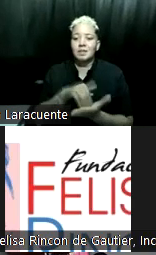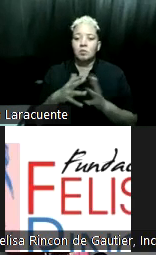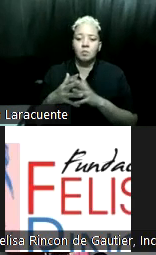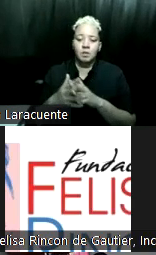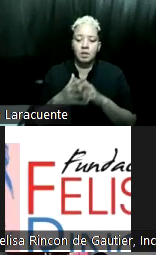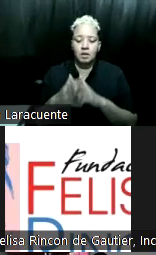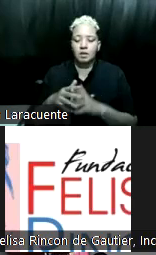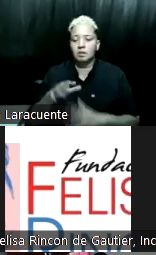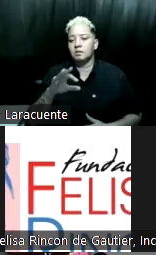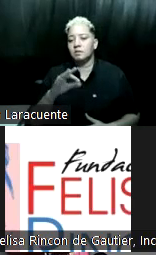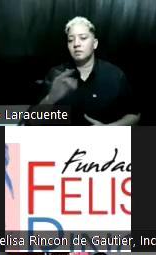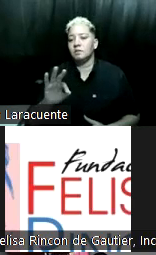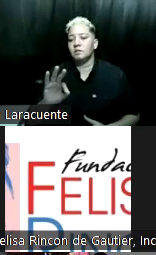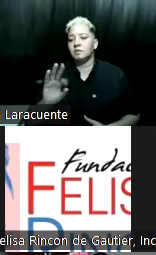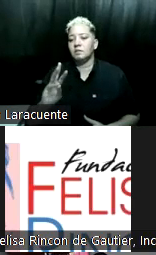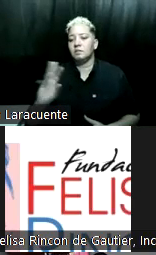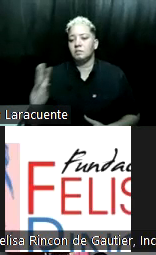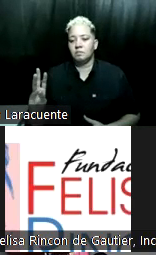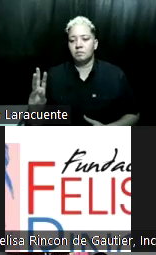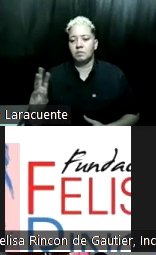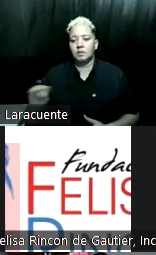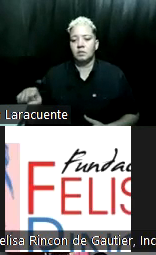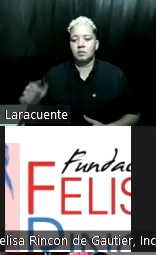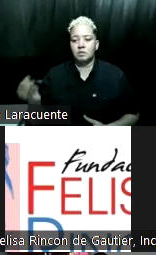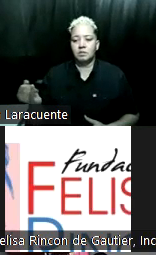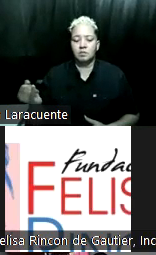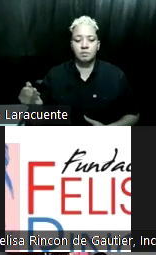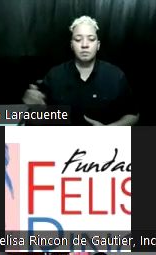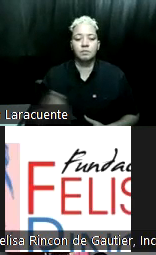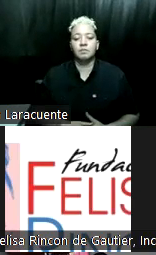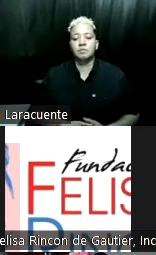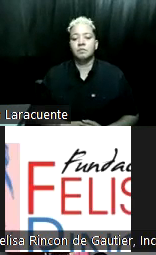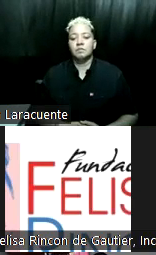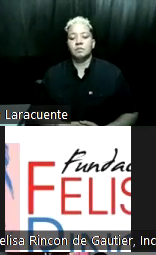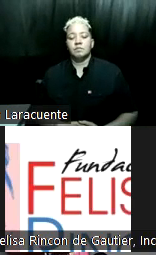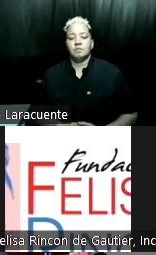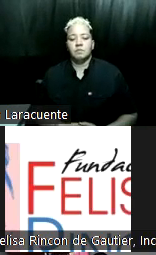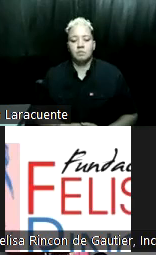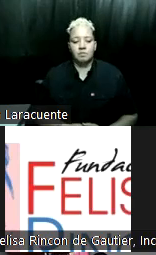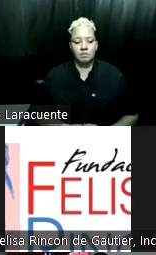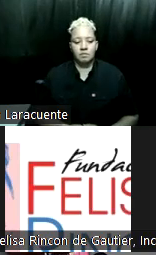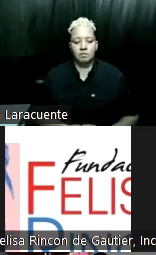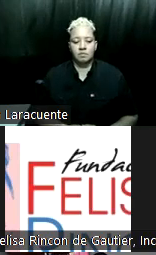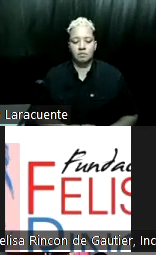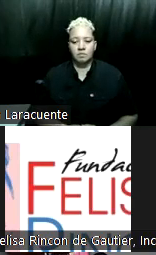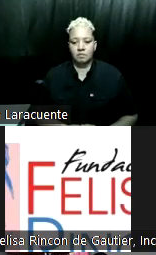de 1966 de San Juan. Se acercaba al evento, o mejor dicho, se acercaba al